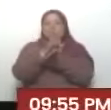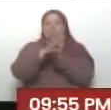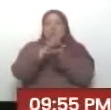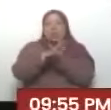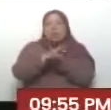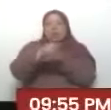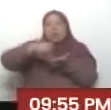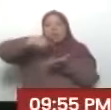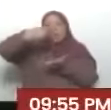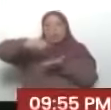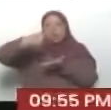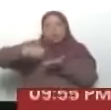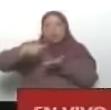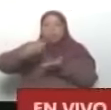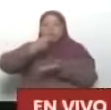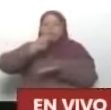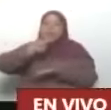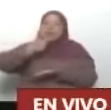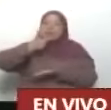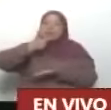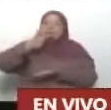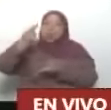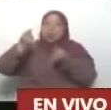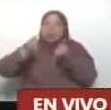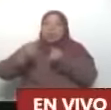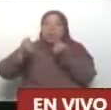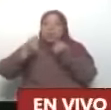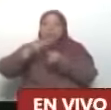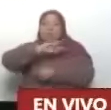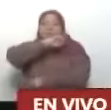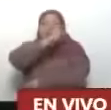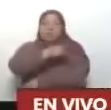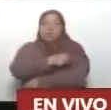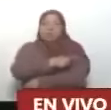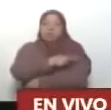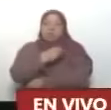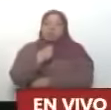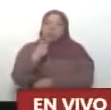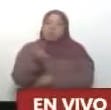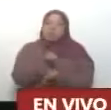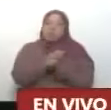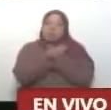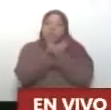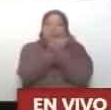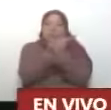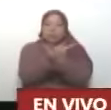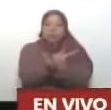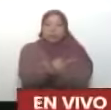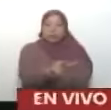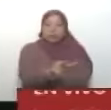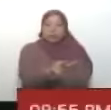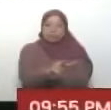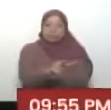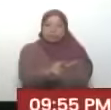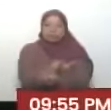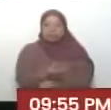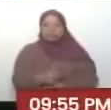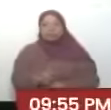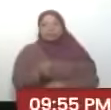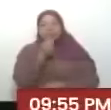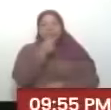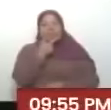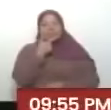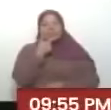belleza, somos la grandeza, somos la riqueza, somos fortaleza, somos voluntad. ¡Ajá!